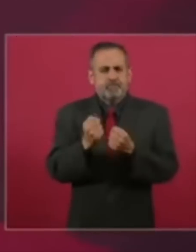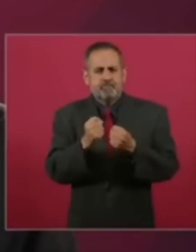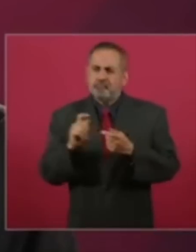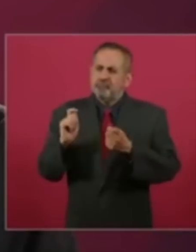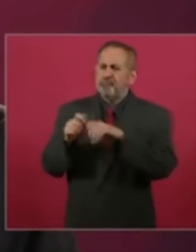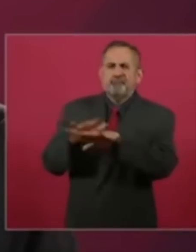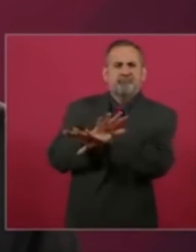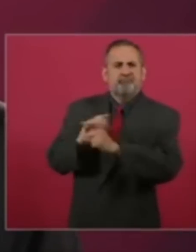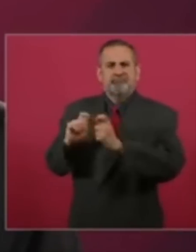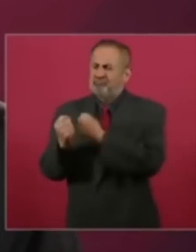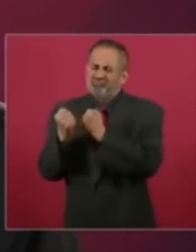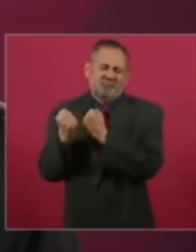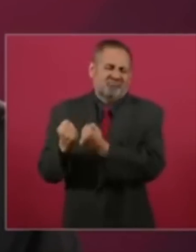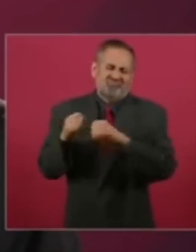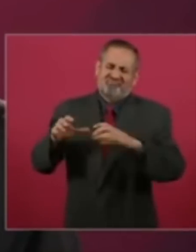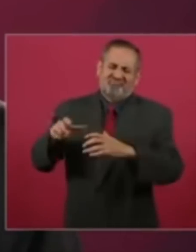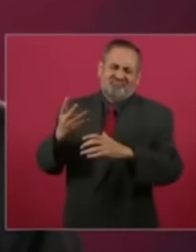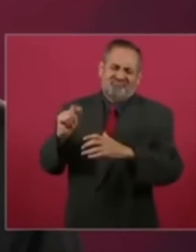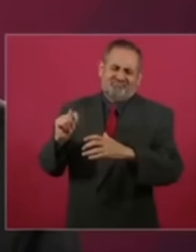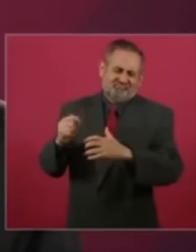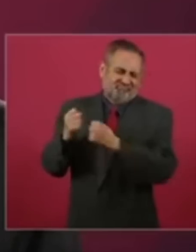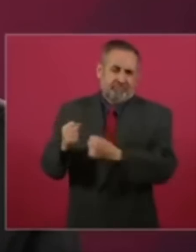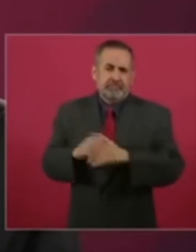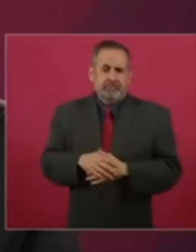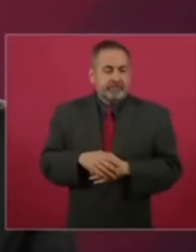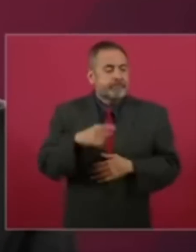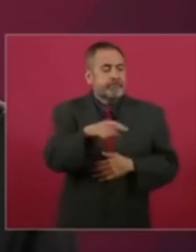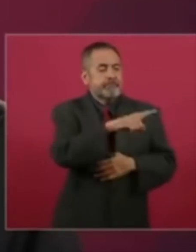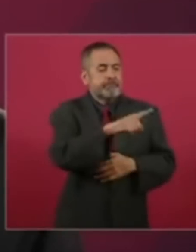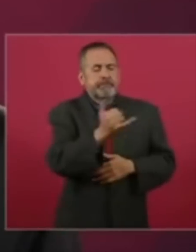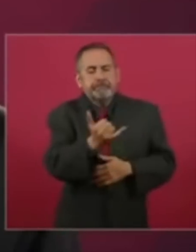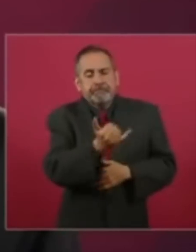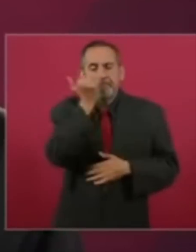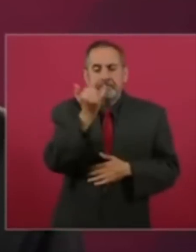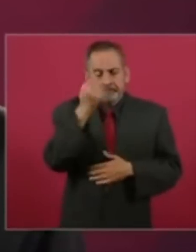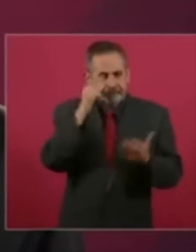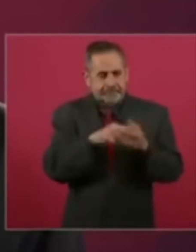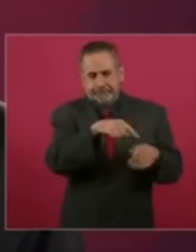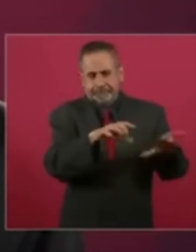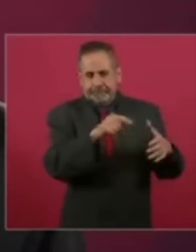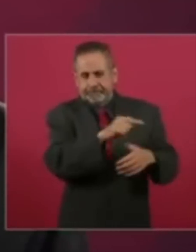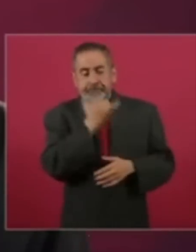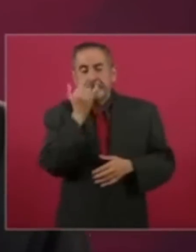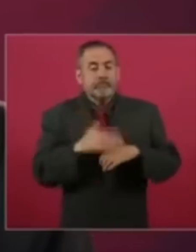de transformación, mucho muy fuerte, y creo que cometieron un error